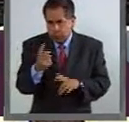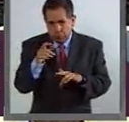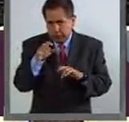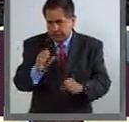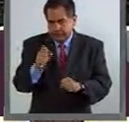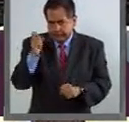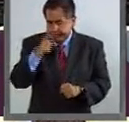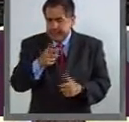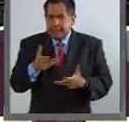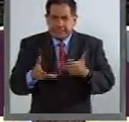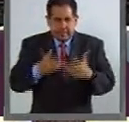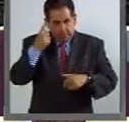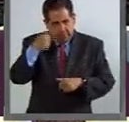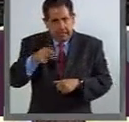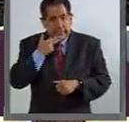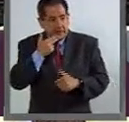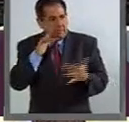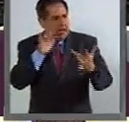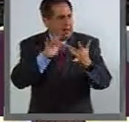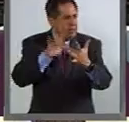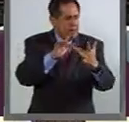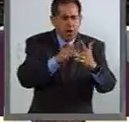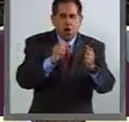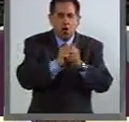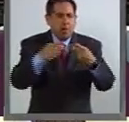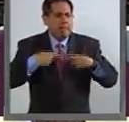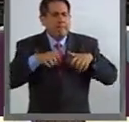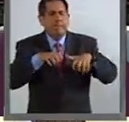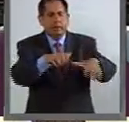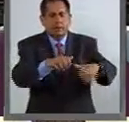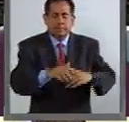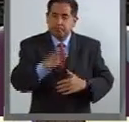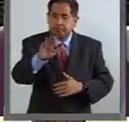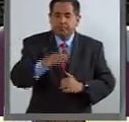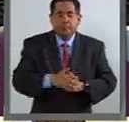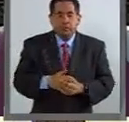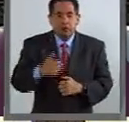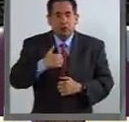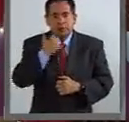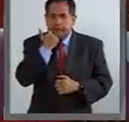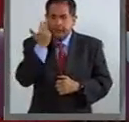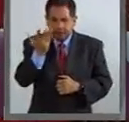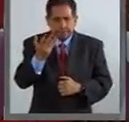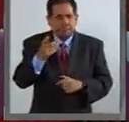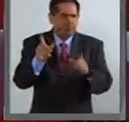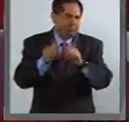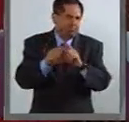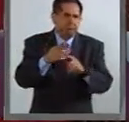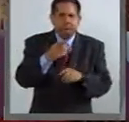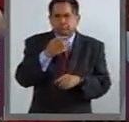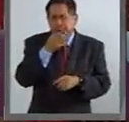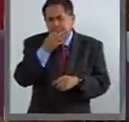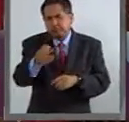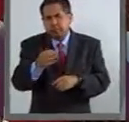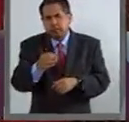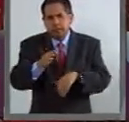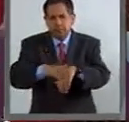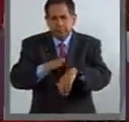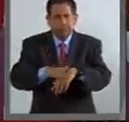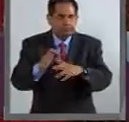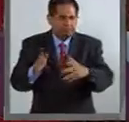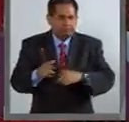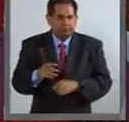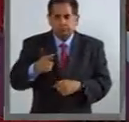este acercamiento directo con las nuevas audiencias. Yo quisiera simplemente recuperar